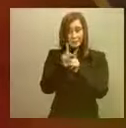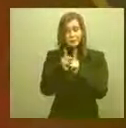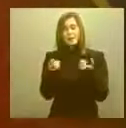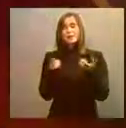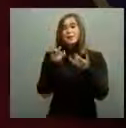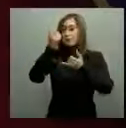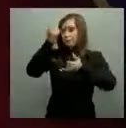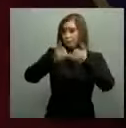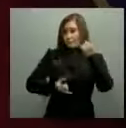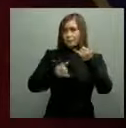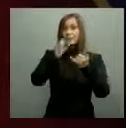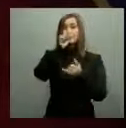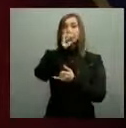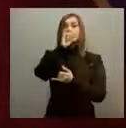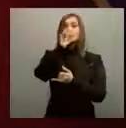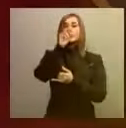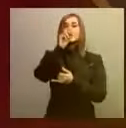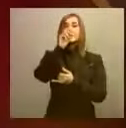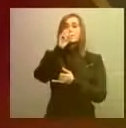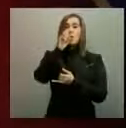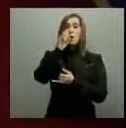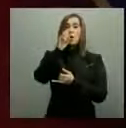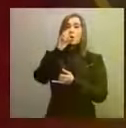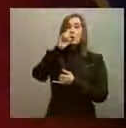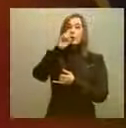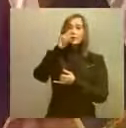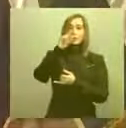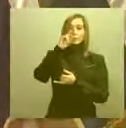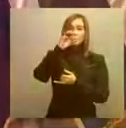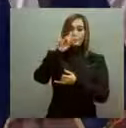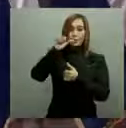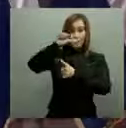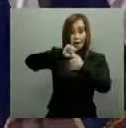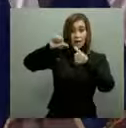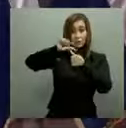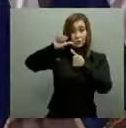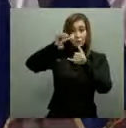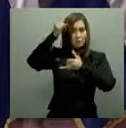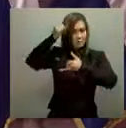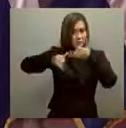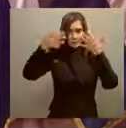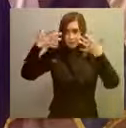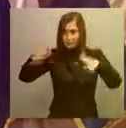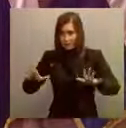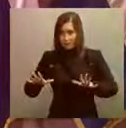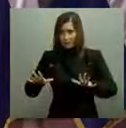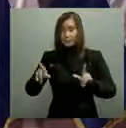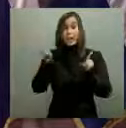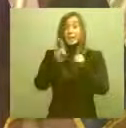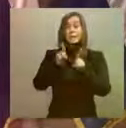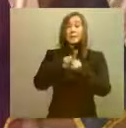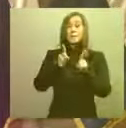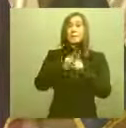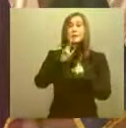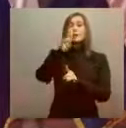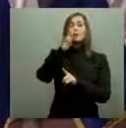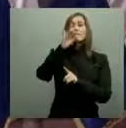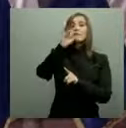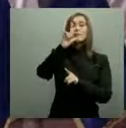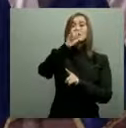especializado Dr. Simón Stridel en Asua. Y se reactivó la construcción del hospital Padre Villini para entregar a final de este año